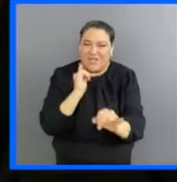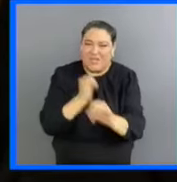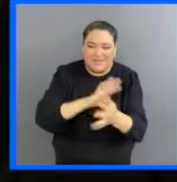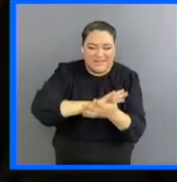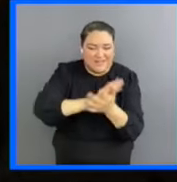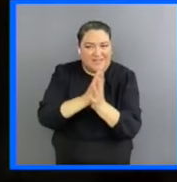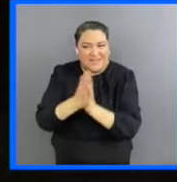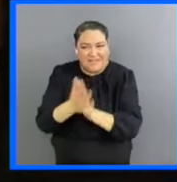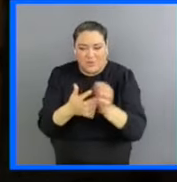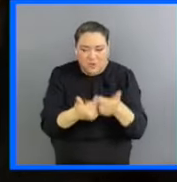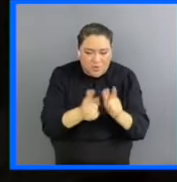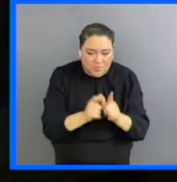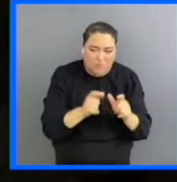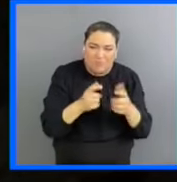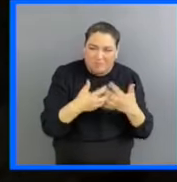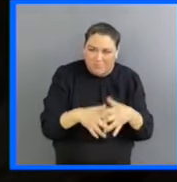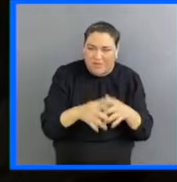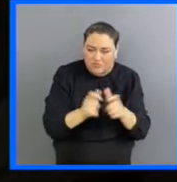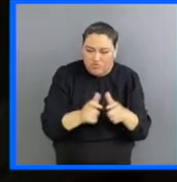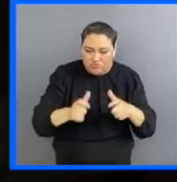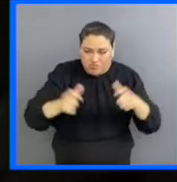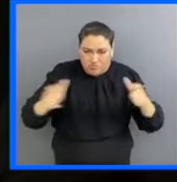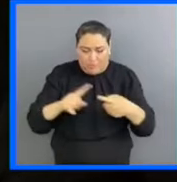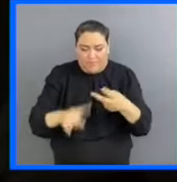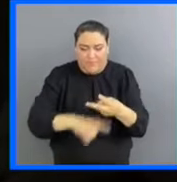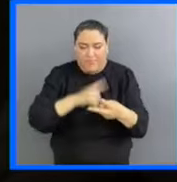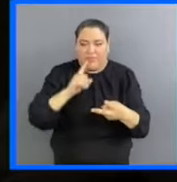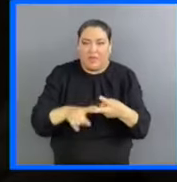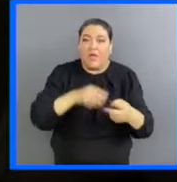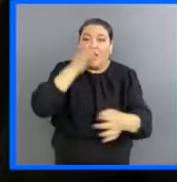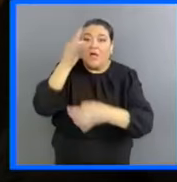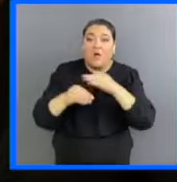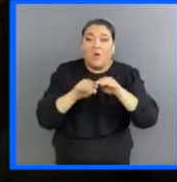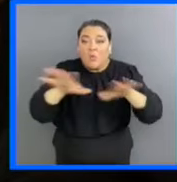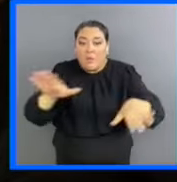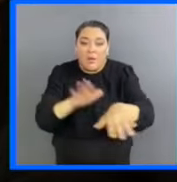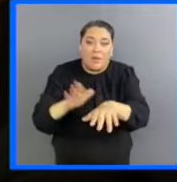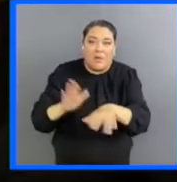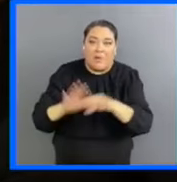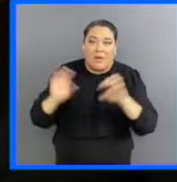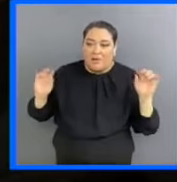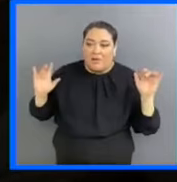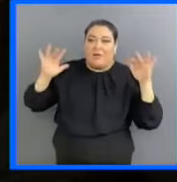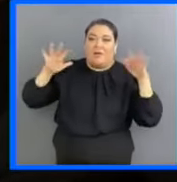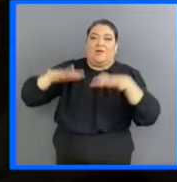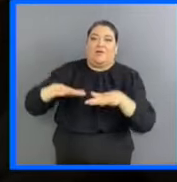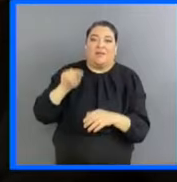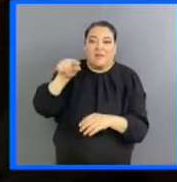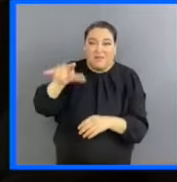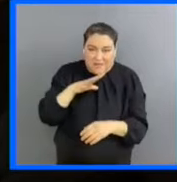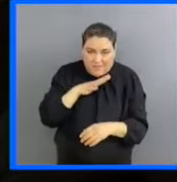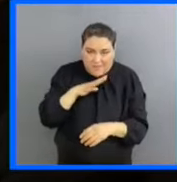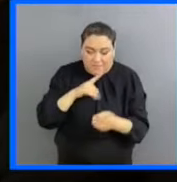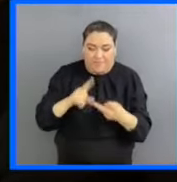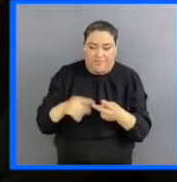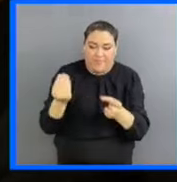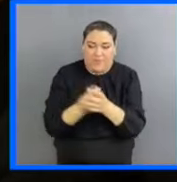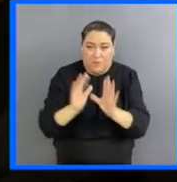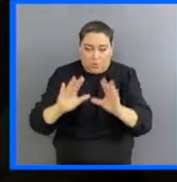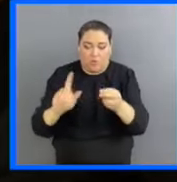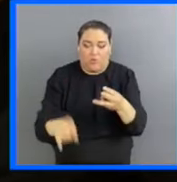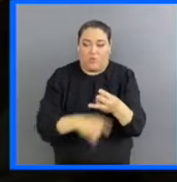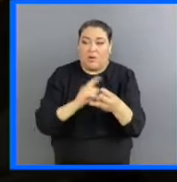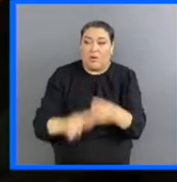importante. En estrategias comerciales para eventos masivos, la formalización y acceso